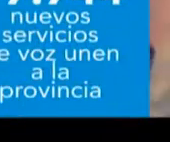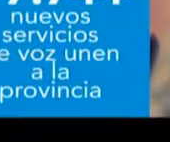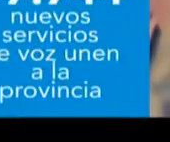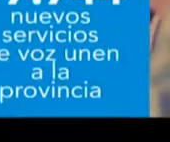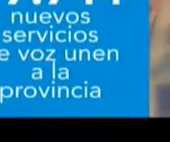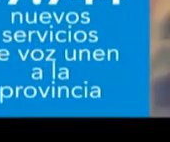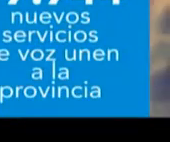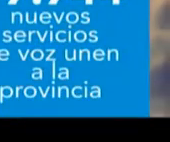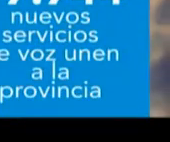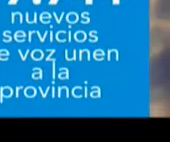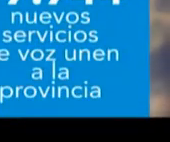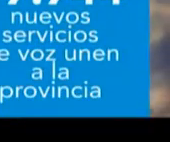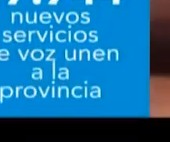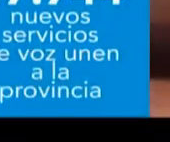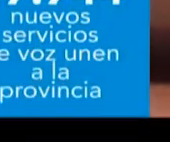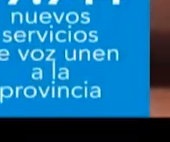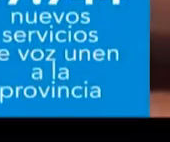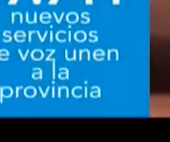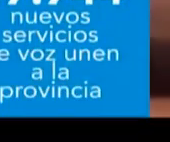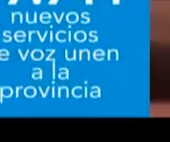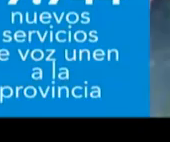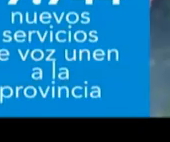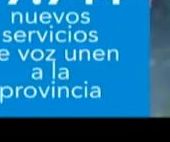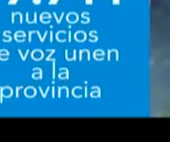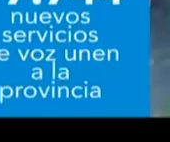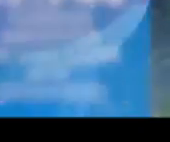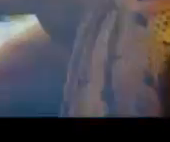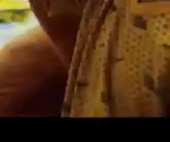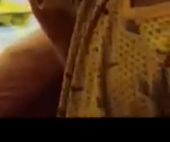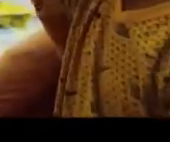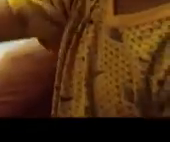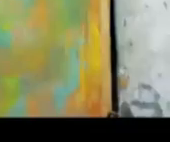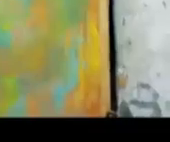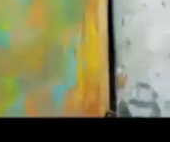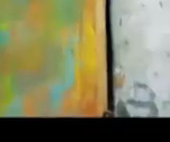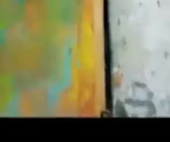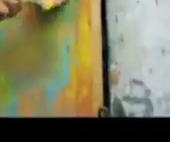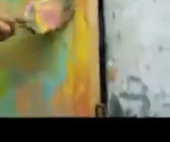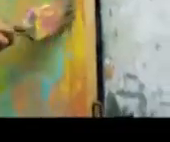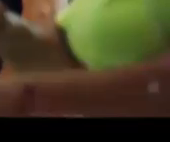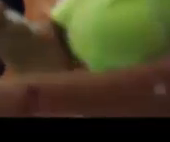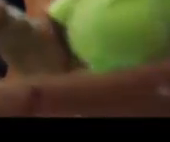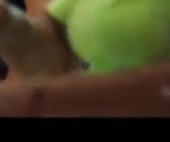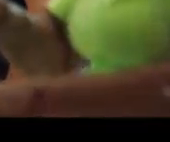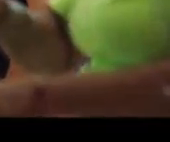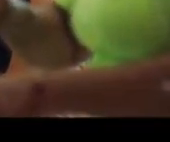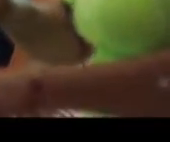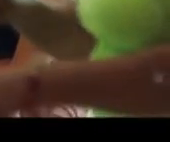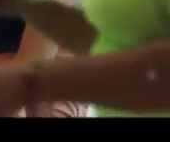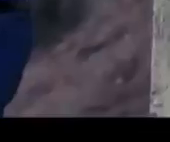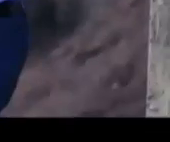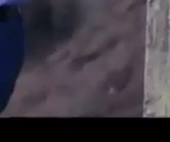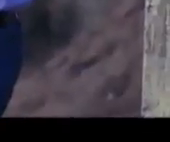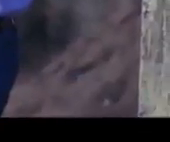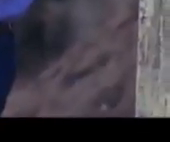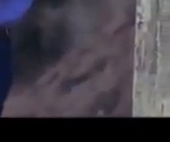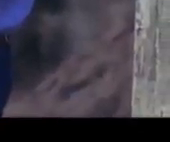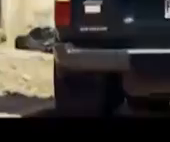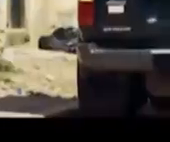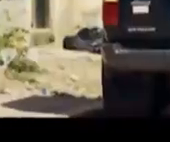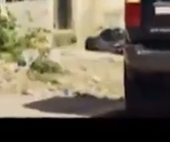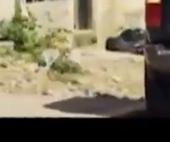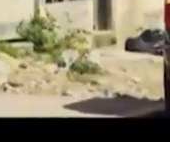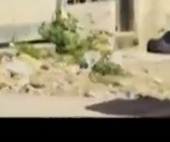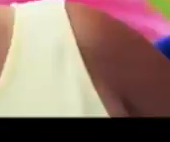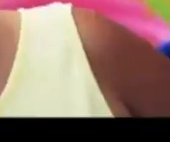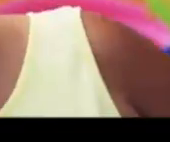son increíbles dentro del trabajo del artista. Si es que necesitas una gran tropa de artistas para pintar todo un barrio, lo puedes lograr. Si uno como periodista